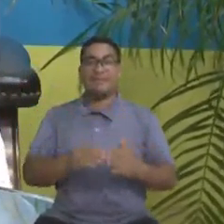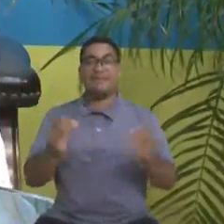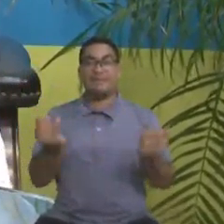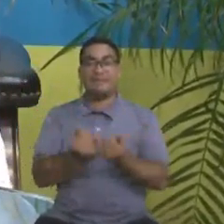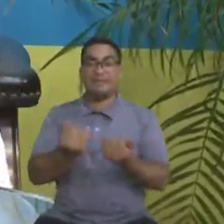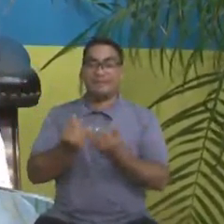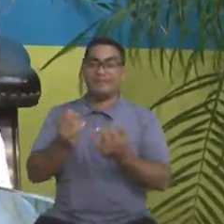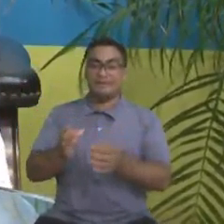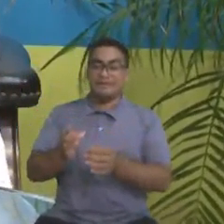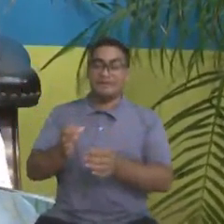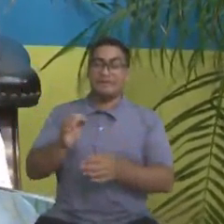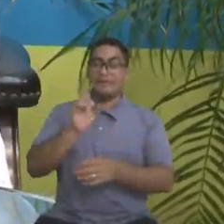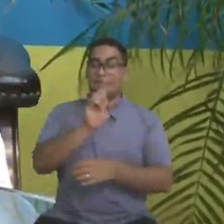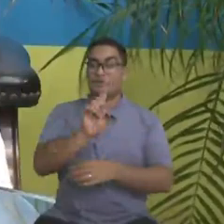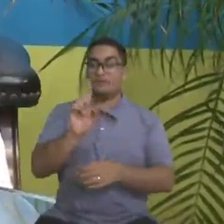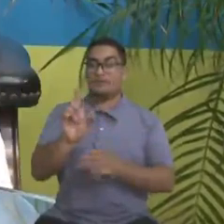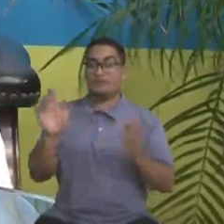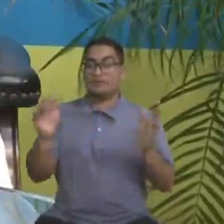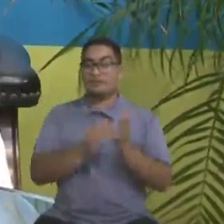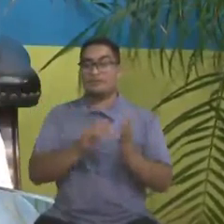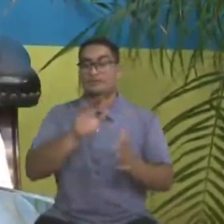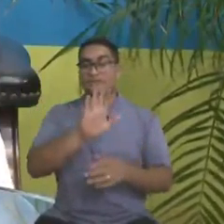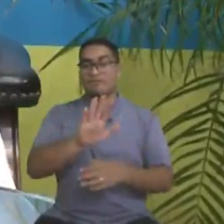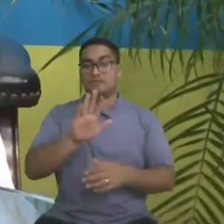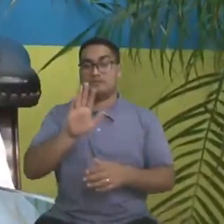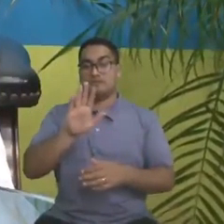va a pesar y tallar en 23 colegios